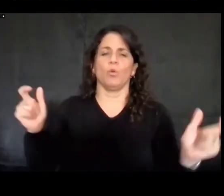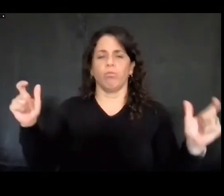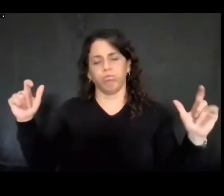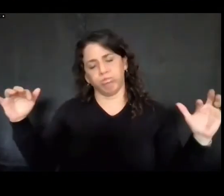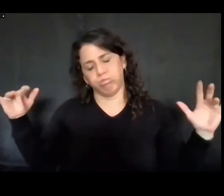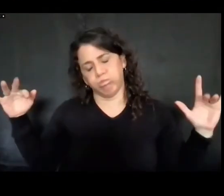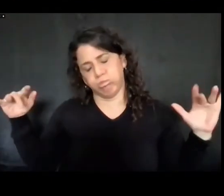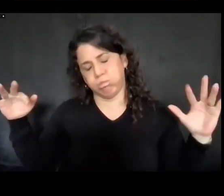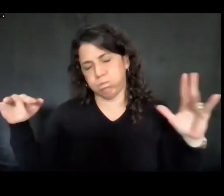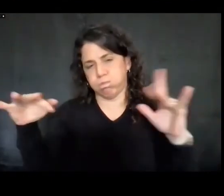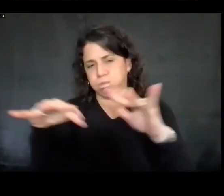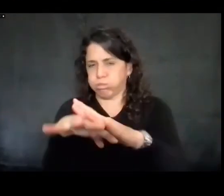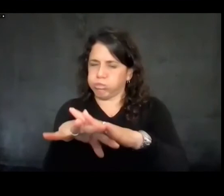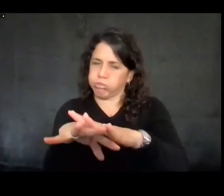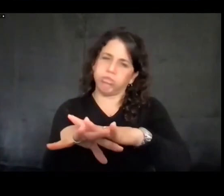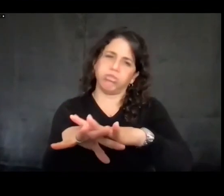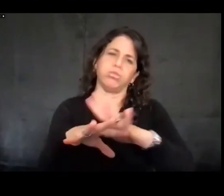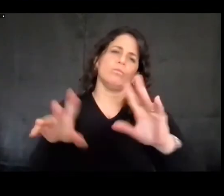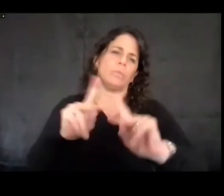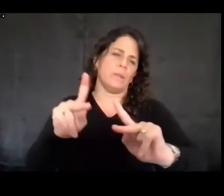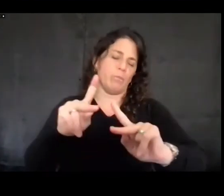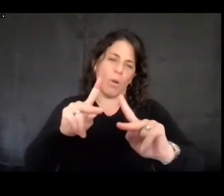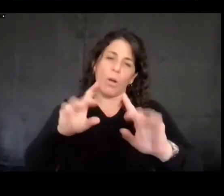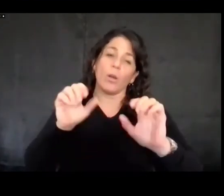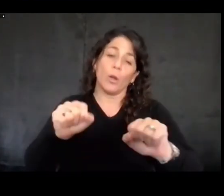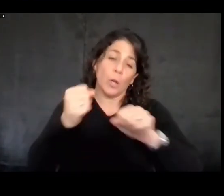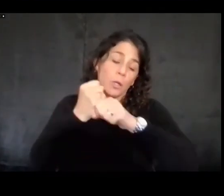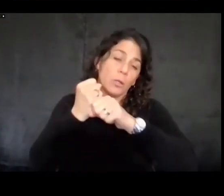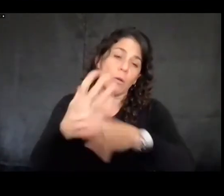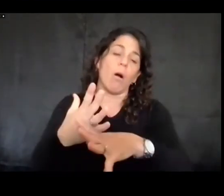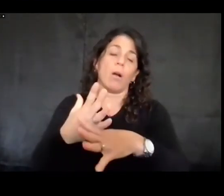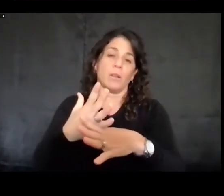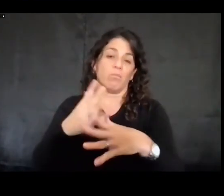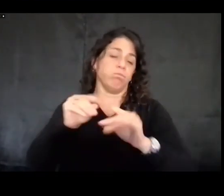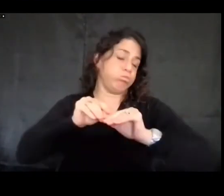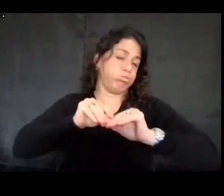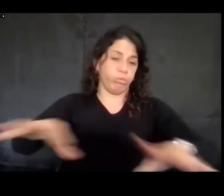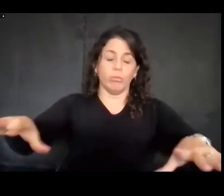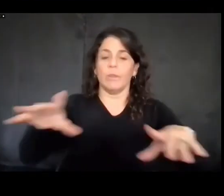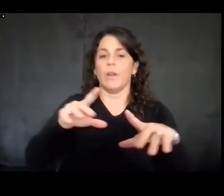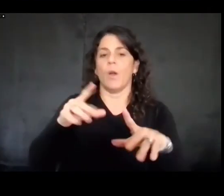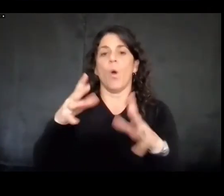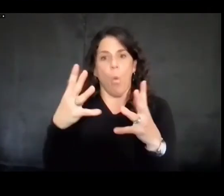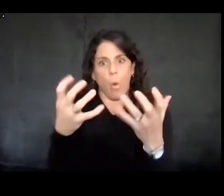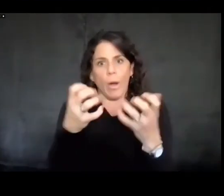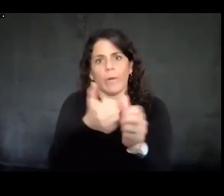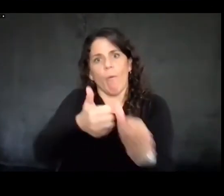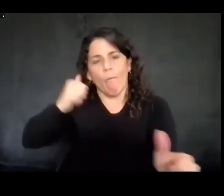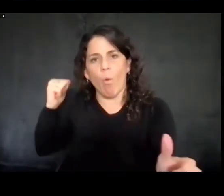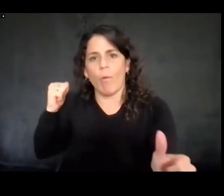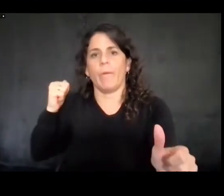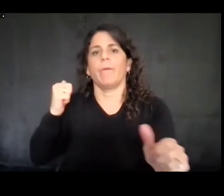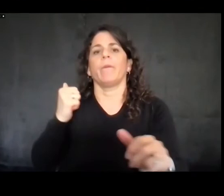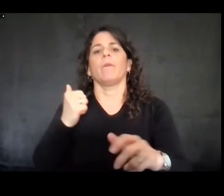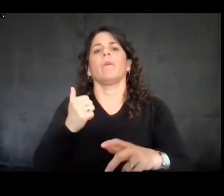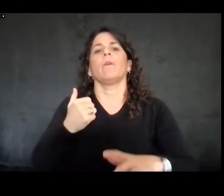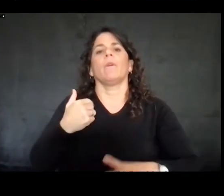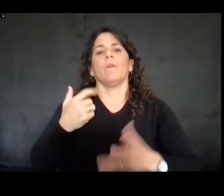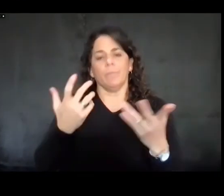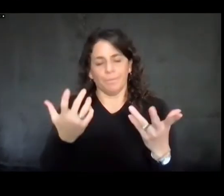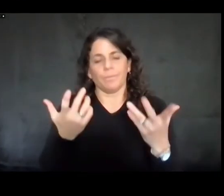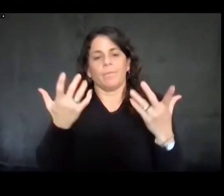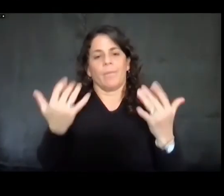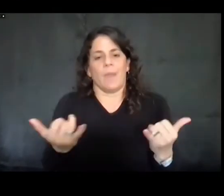congregación de gente que es es el evento de super propagación que queremos evitar en